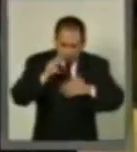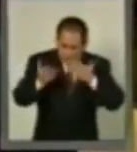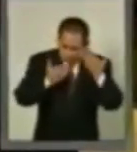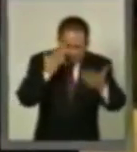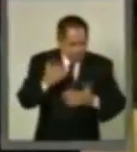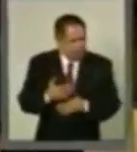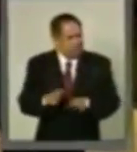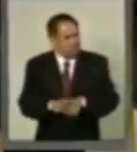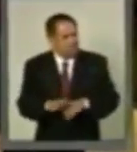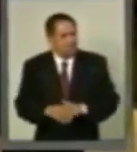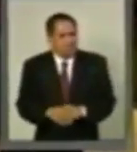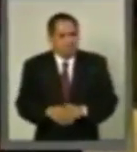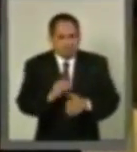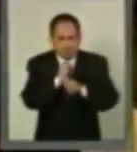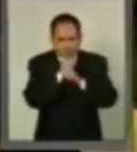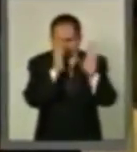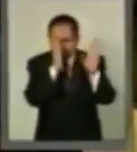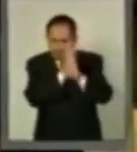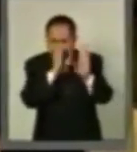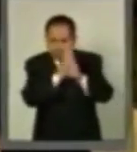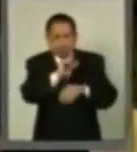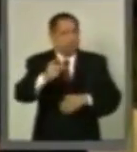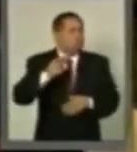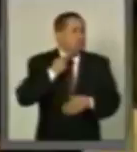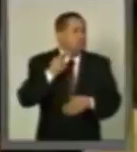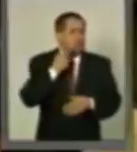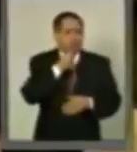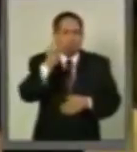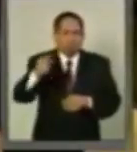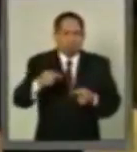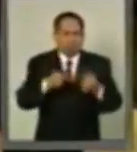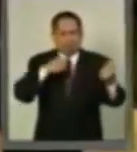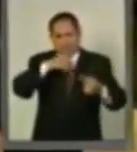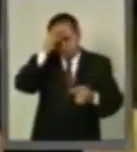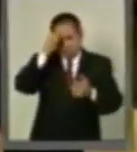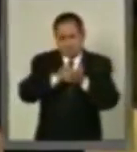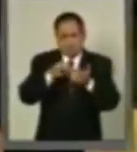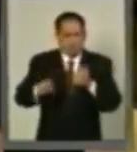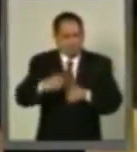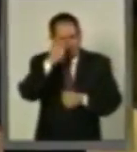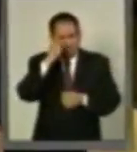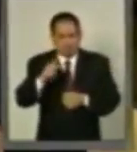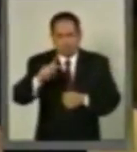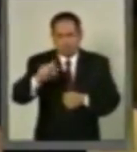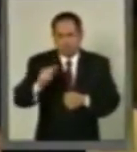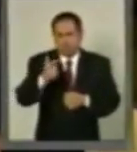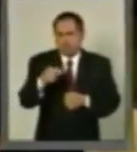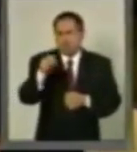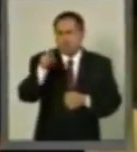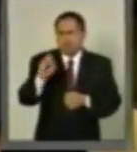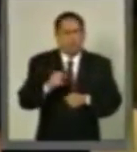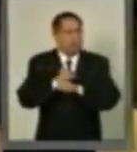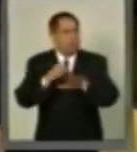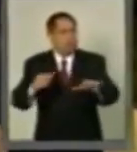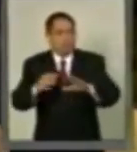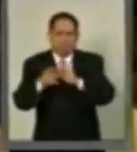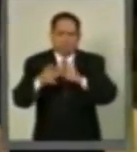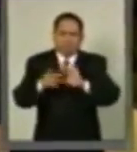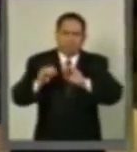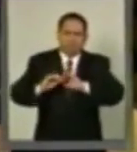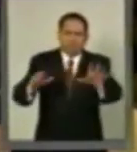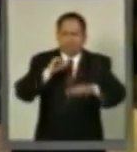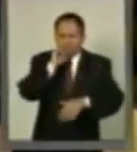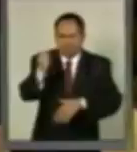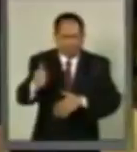La existencia del espionaje político a los disidentes, con el caso de Pegasus, que no se ha dado ninguna información ni explicación